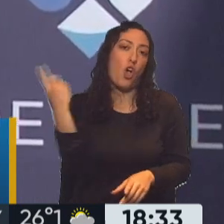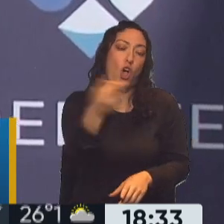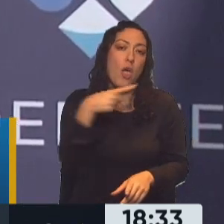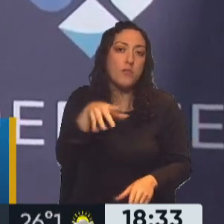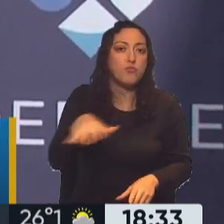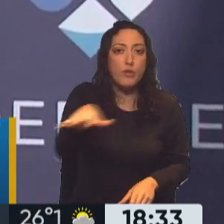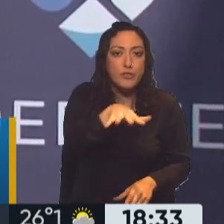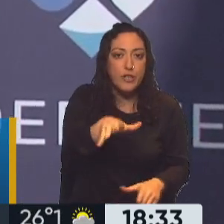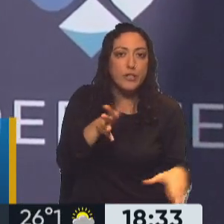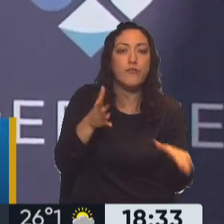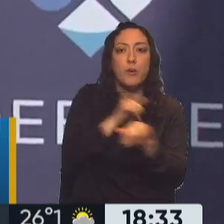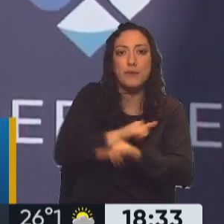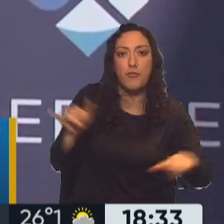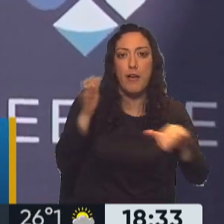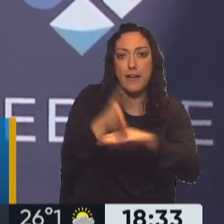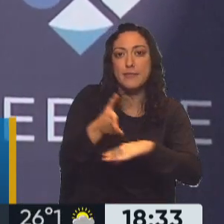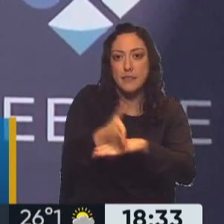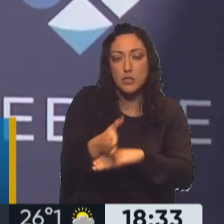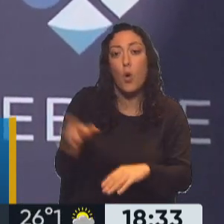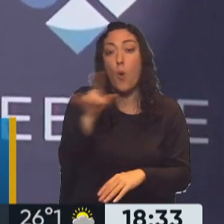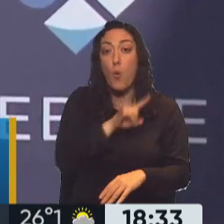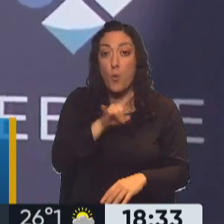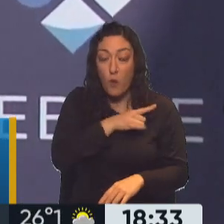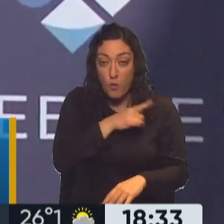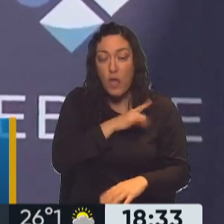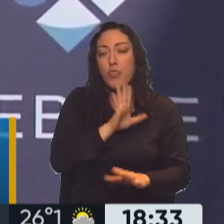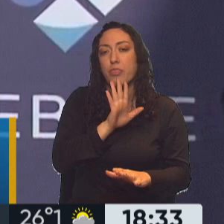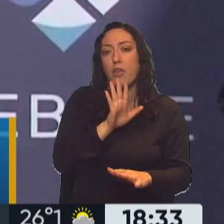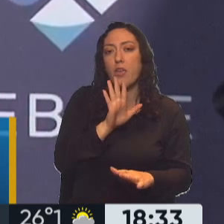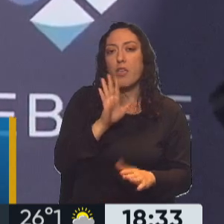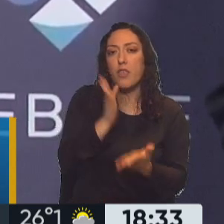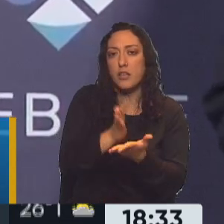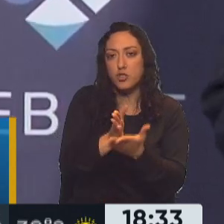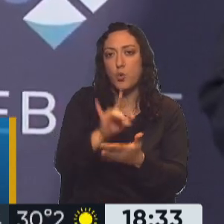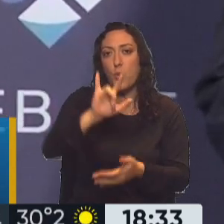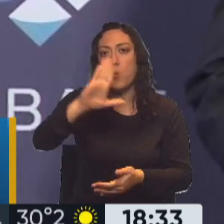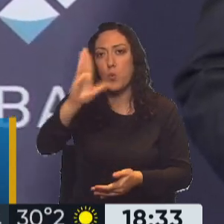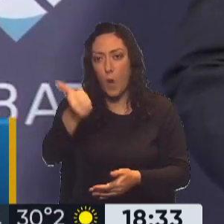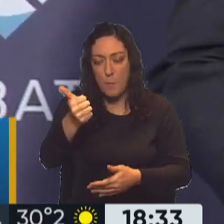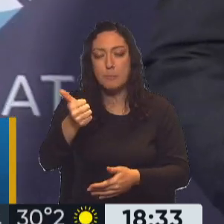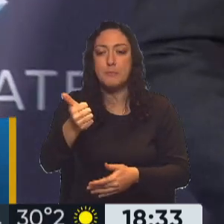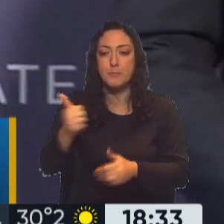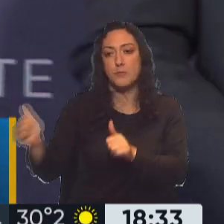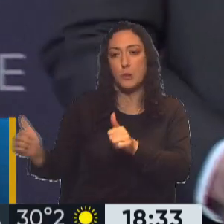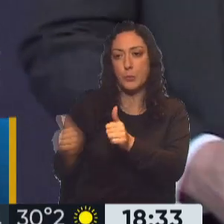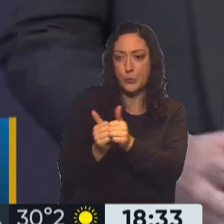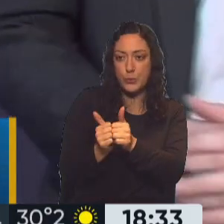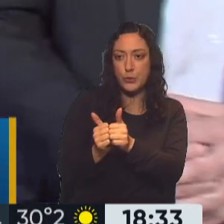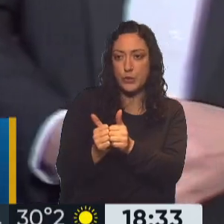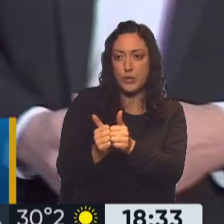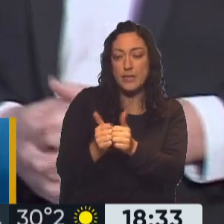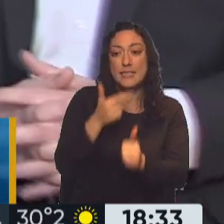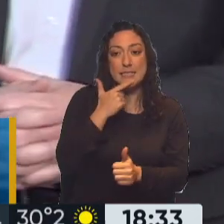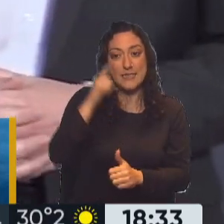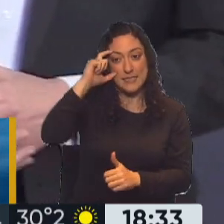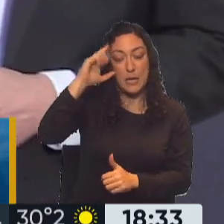información. Estamos en la Universidad, en la Facultad de Derecho de la UBA, y nos acompaña Sebastián Schimmel, que es